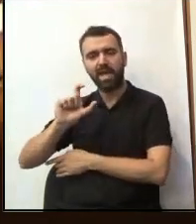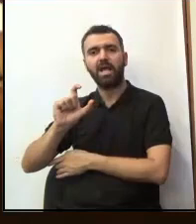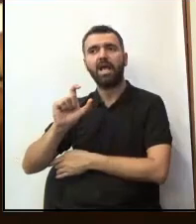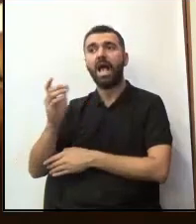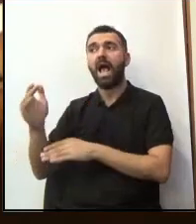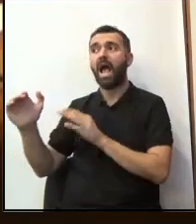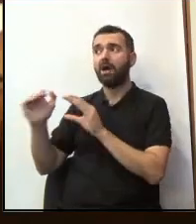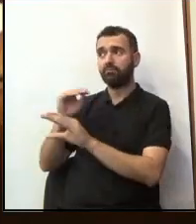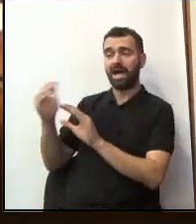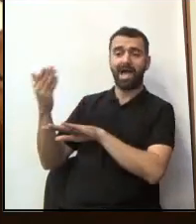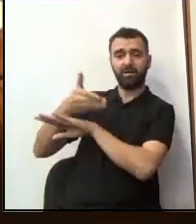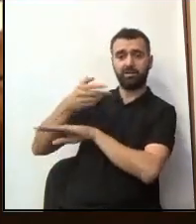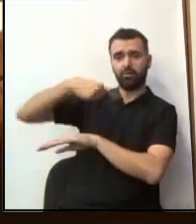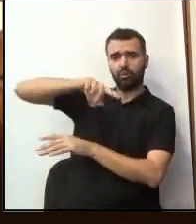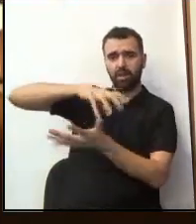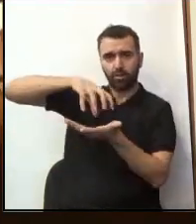comuna.